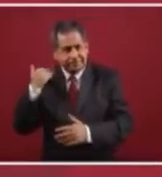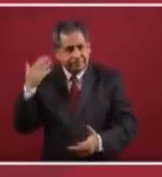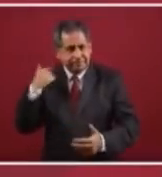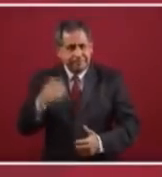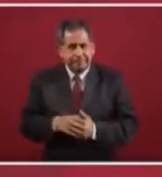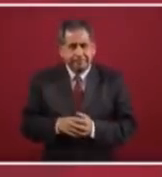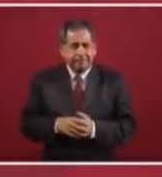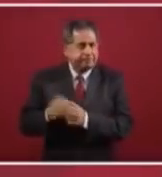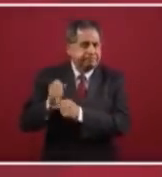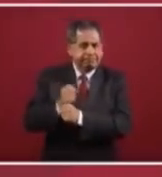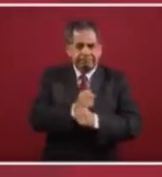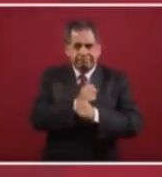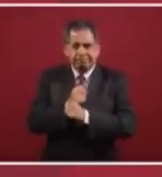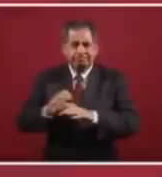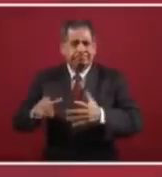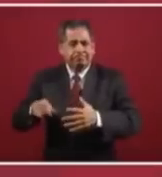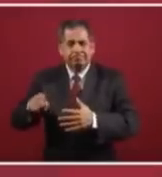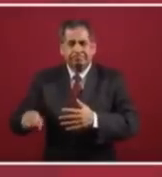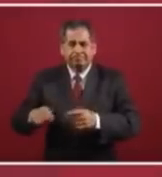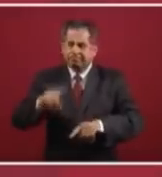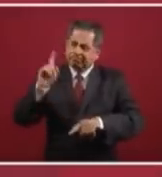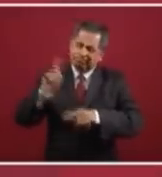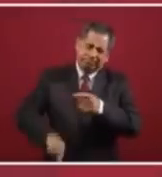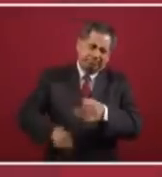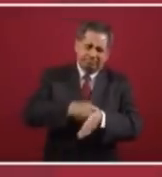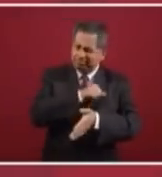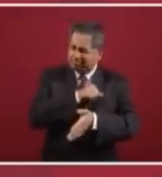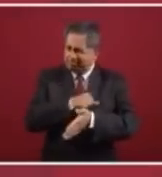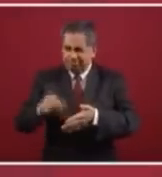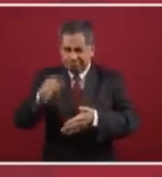La esclavitud es abolida en México